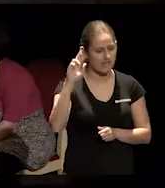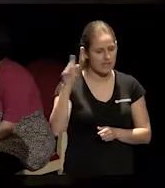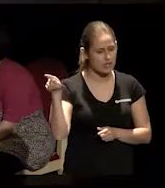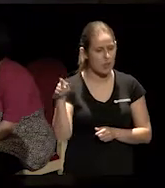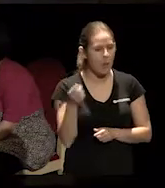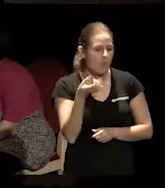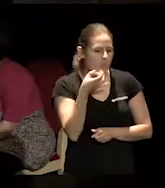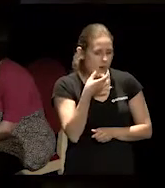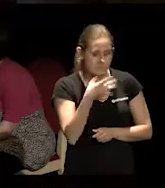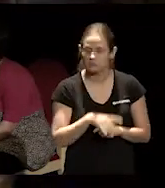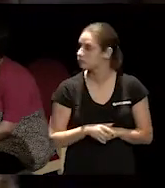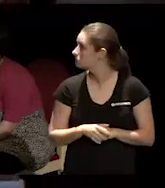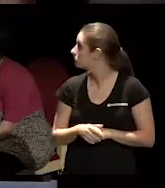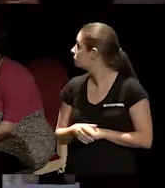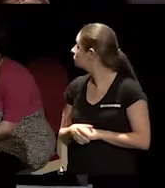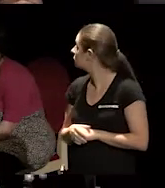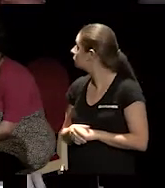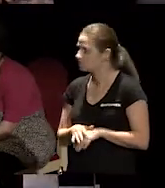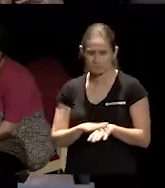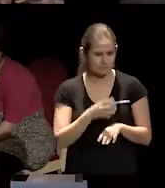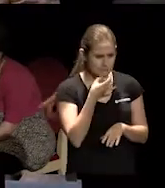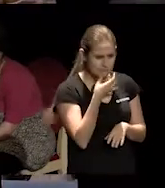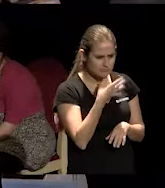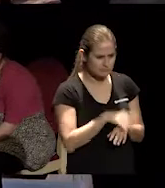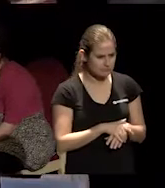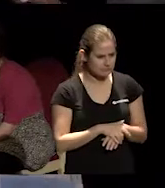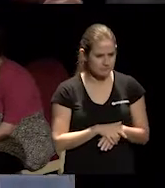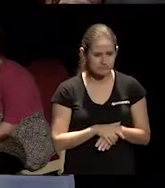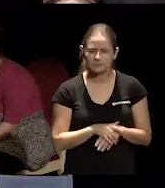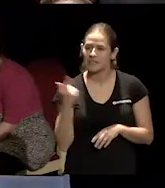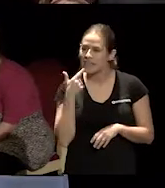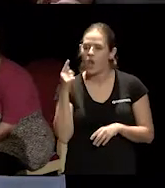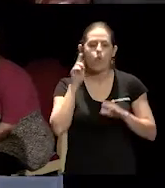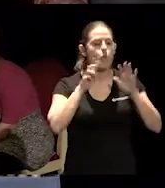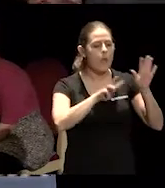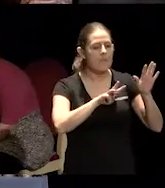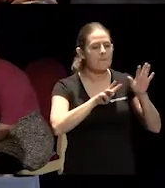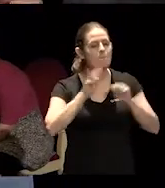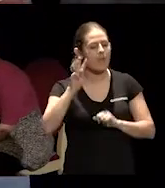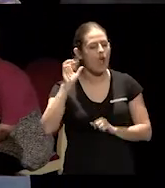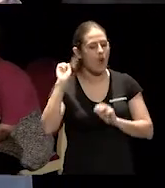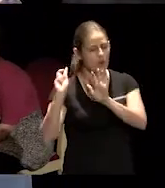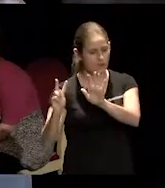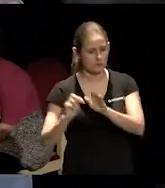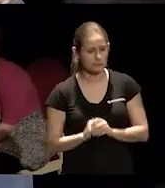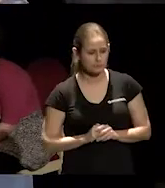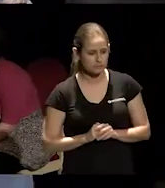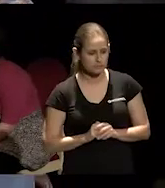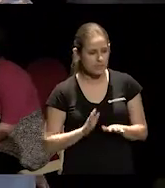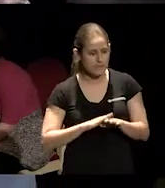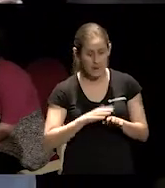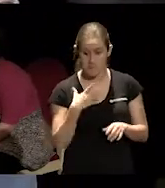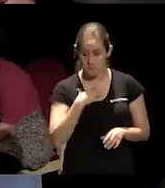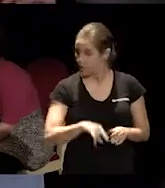esto? Que se nos adapta muy guay. Miguel, que toca este y un LP de 8, tiene una hemiplegia y para poder tocar